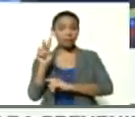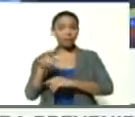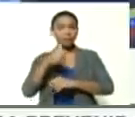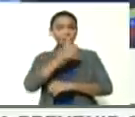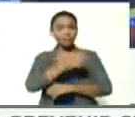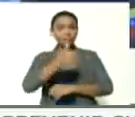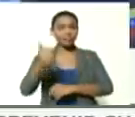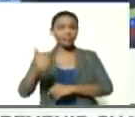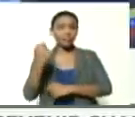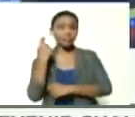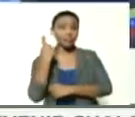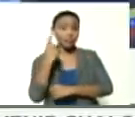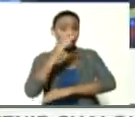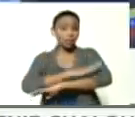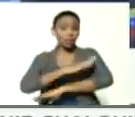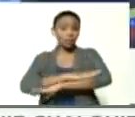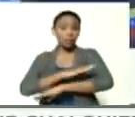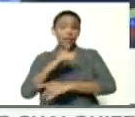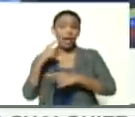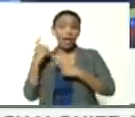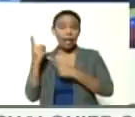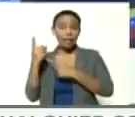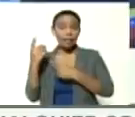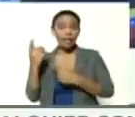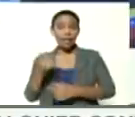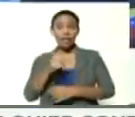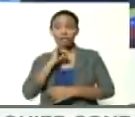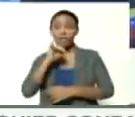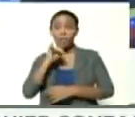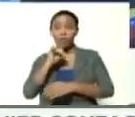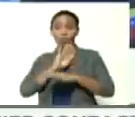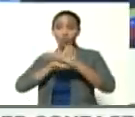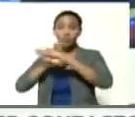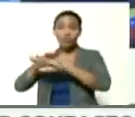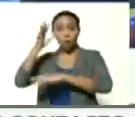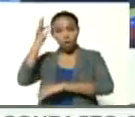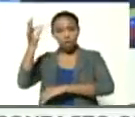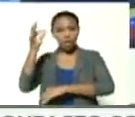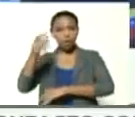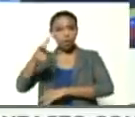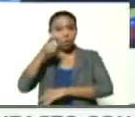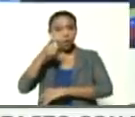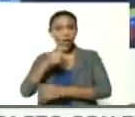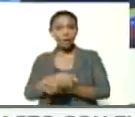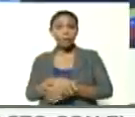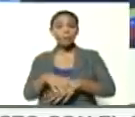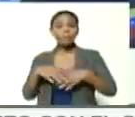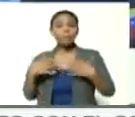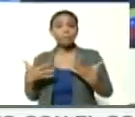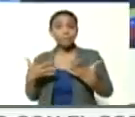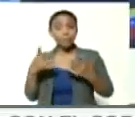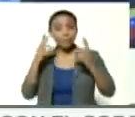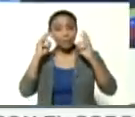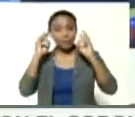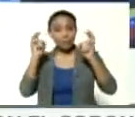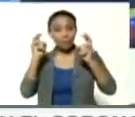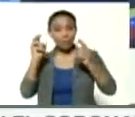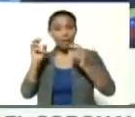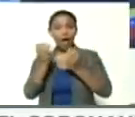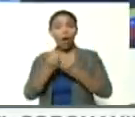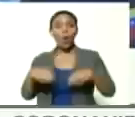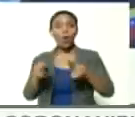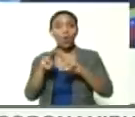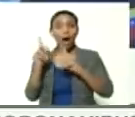Cada una de las acciones que ocurren es informada al Consejo de Seguridad. Así que el Consejo de Seguridad de las Naciones Unidas